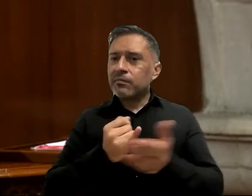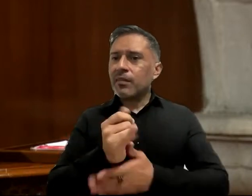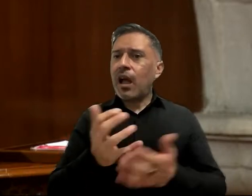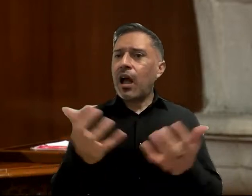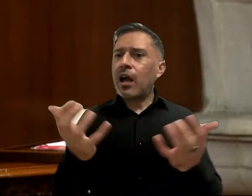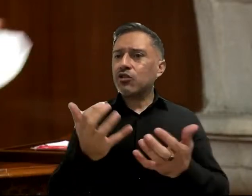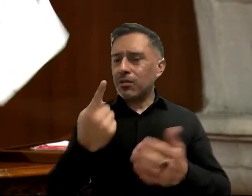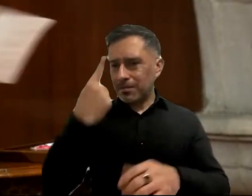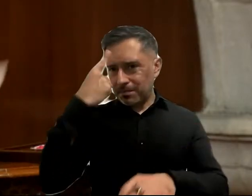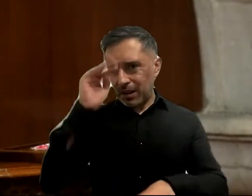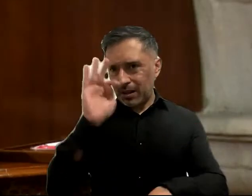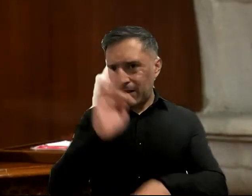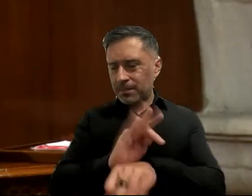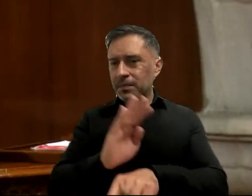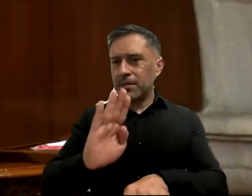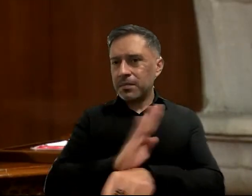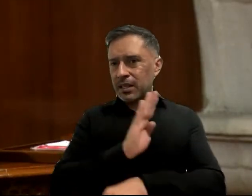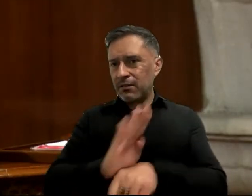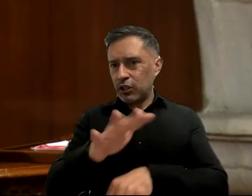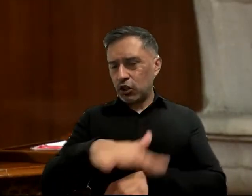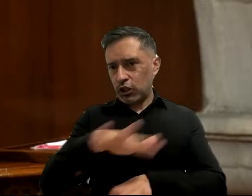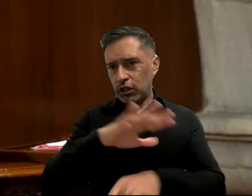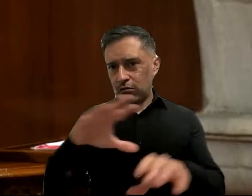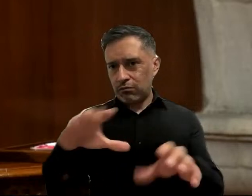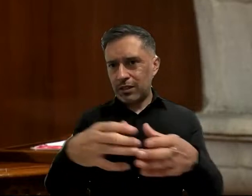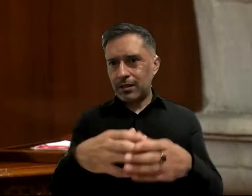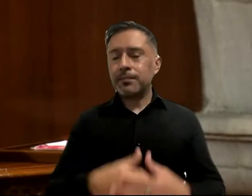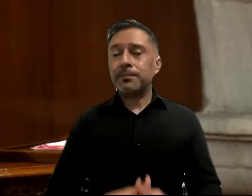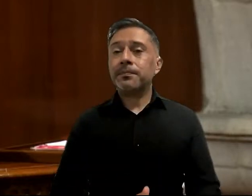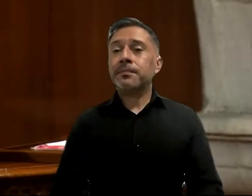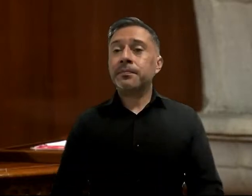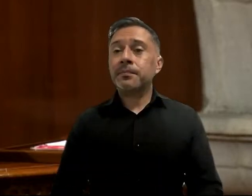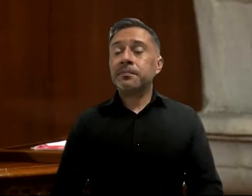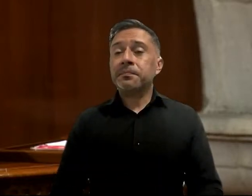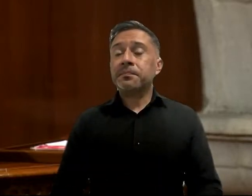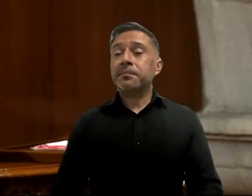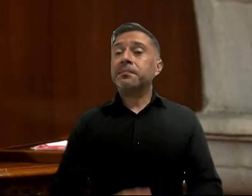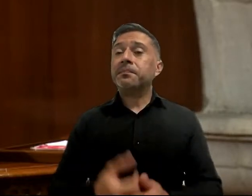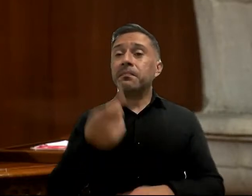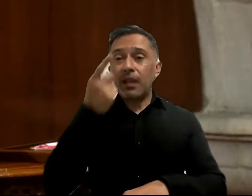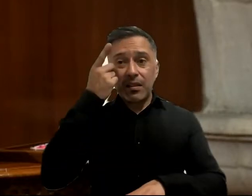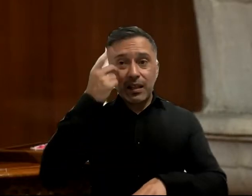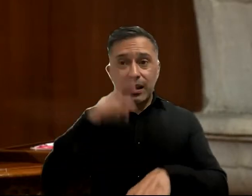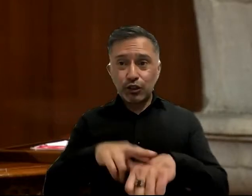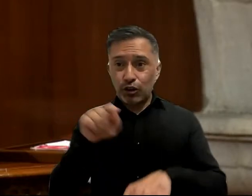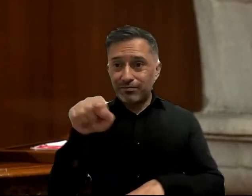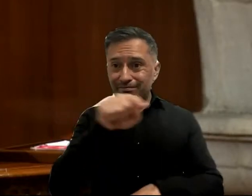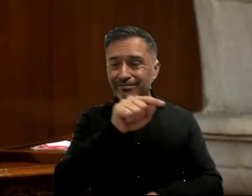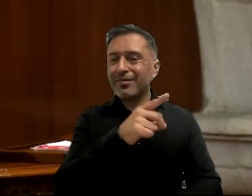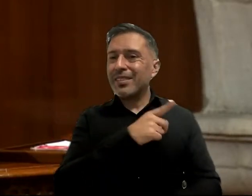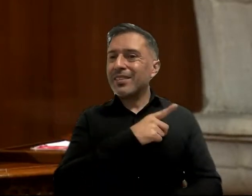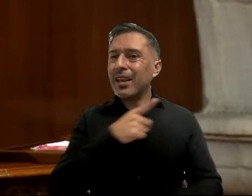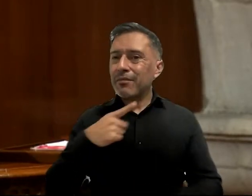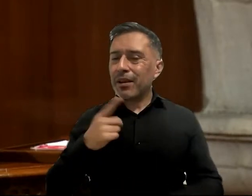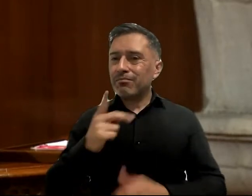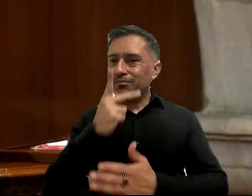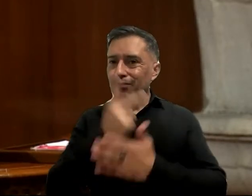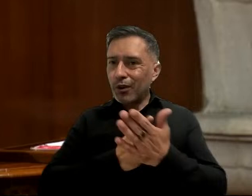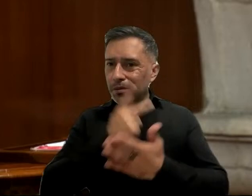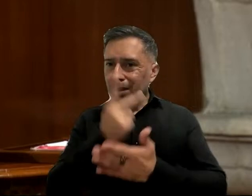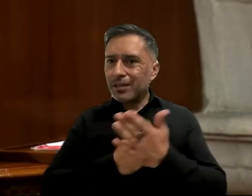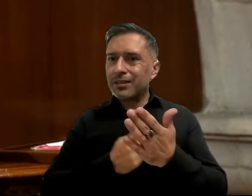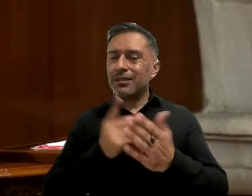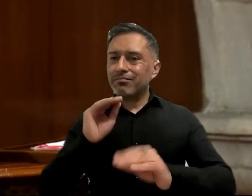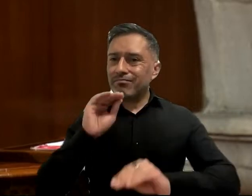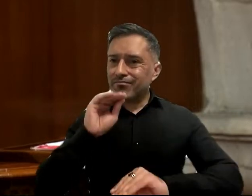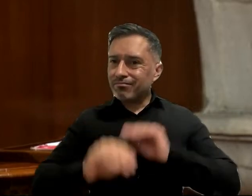en beneficio de este sector de la población. Las direcciones deben tener la capacidad de diseñar y ejecutar